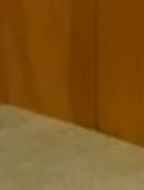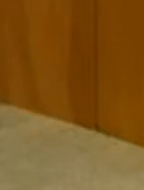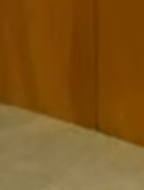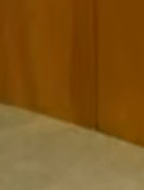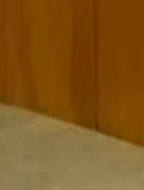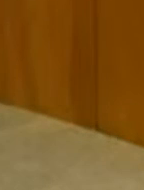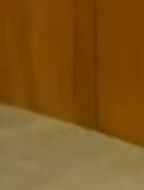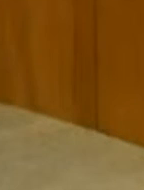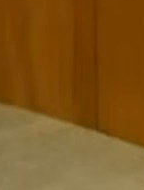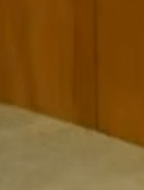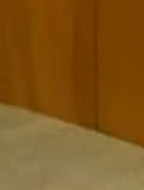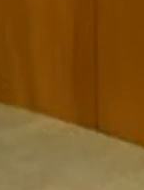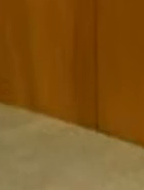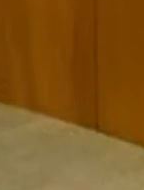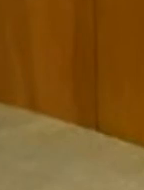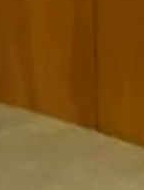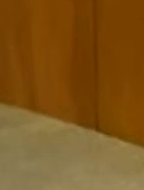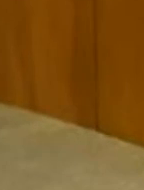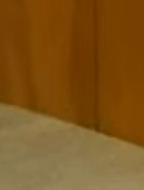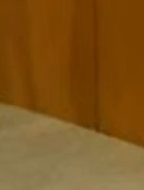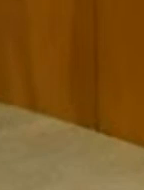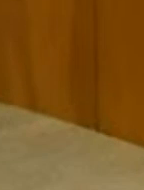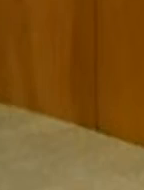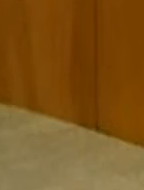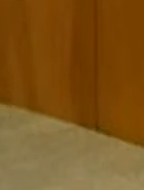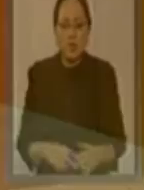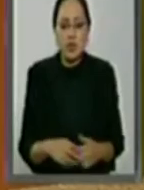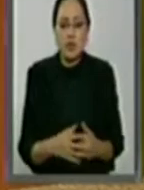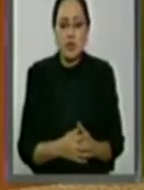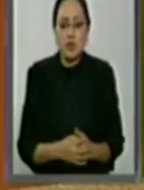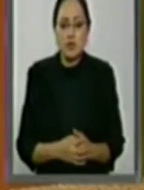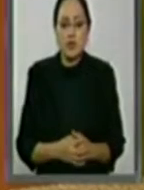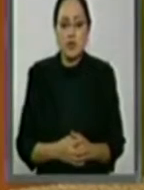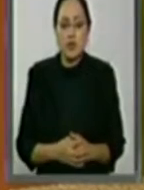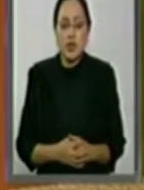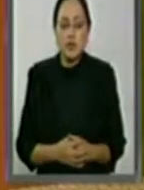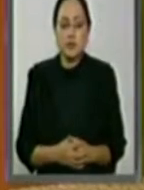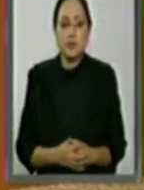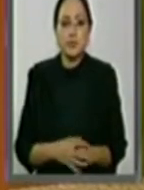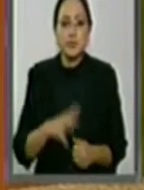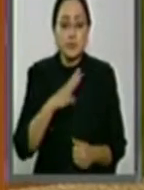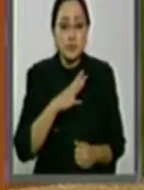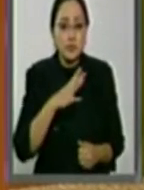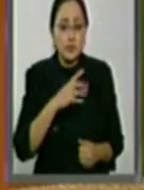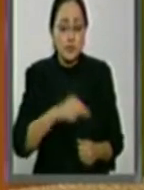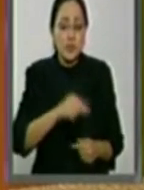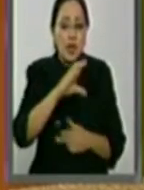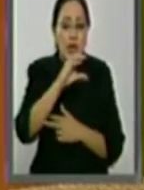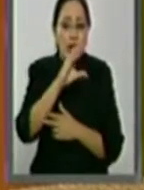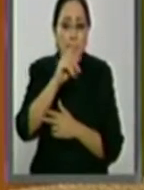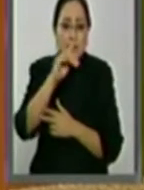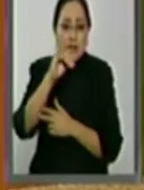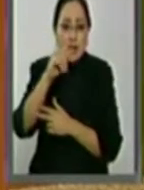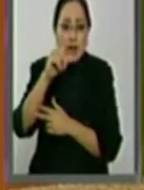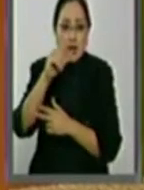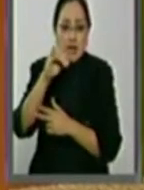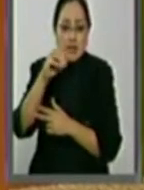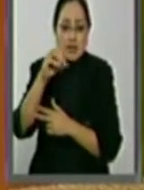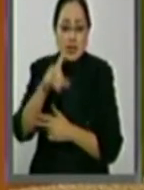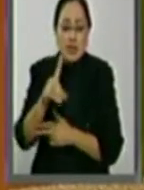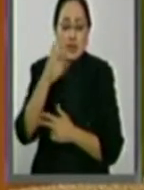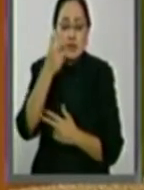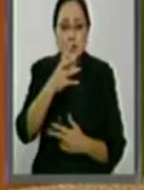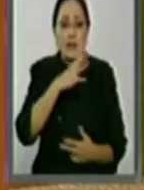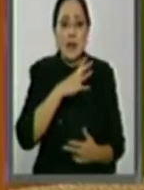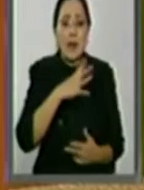recordar temas como el Fondo de Capitalidad, que asciende a 3,000 millones de pesos. A